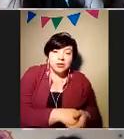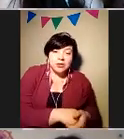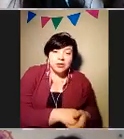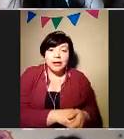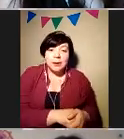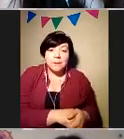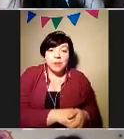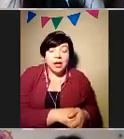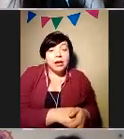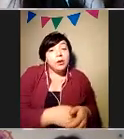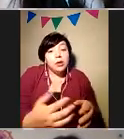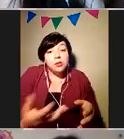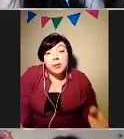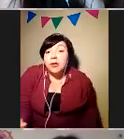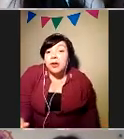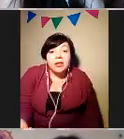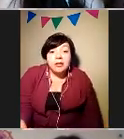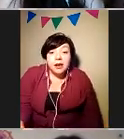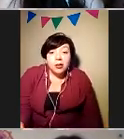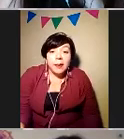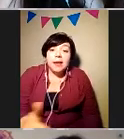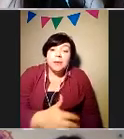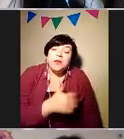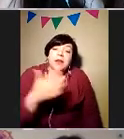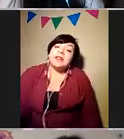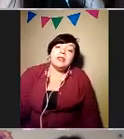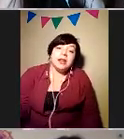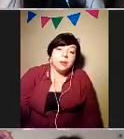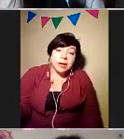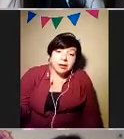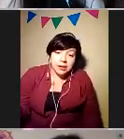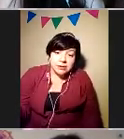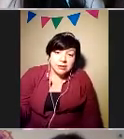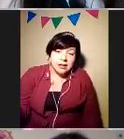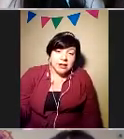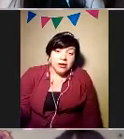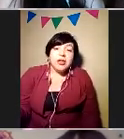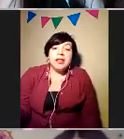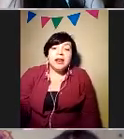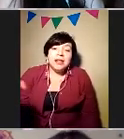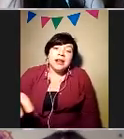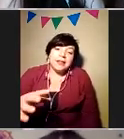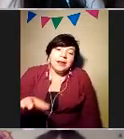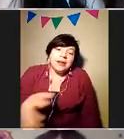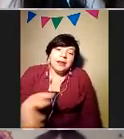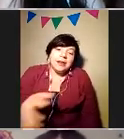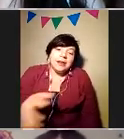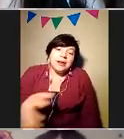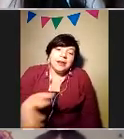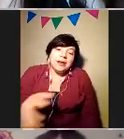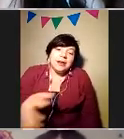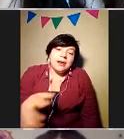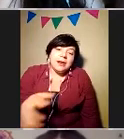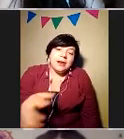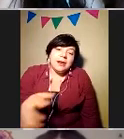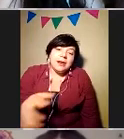tuvo una producción con más, el uso prolongado de la ropa y la modificación de las prendas, que hoy en día adquiere